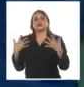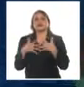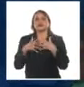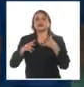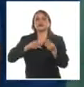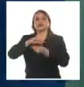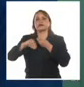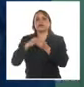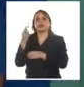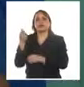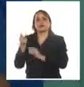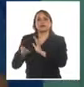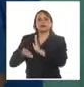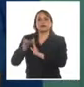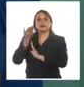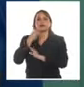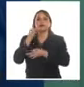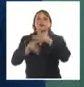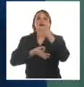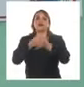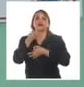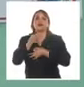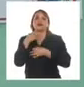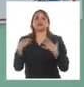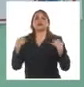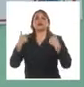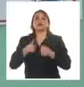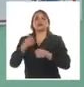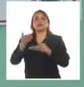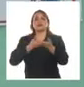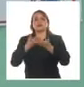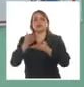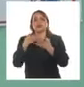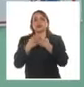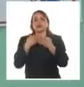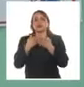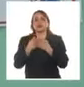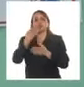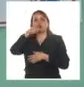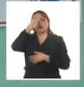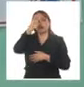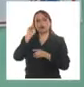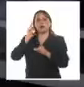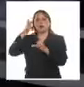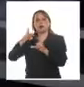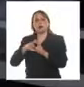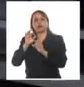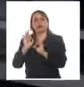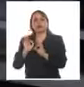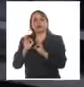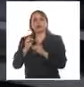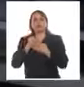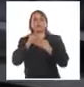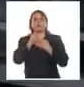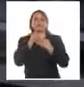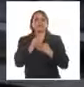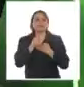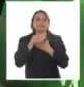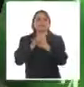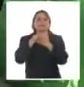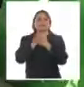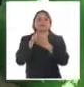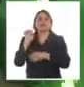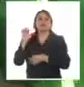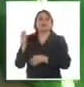de precios, como señala la Dirección Comercial de la Unión Cuba Petróleo, contribuirá a reimpulsar la